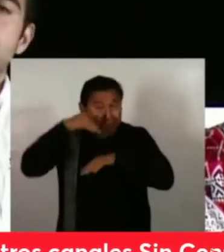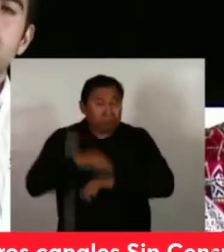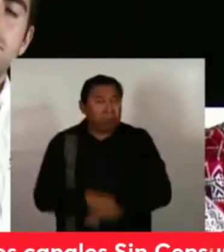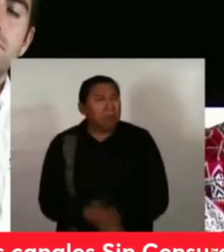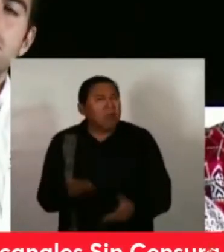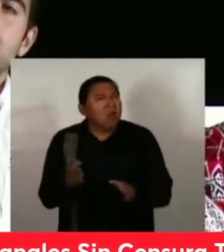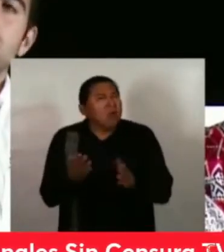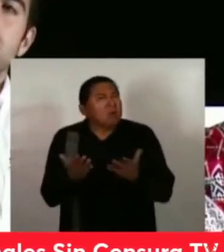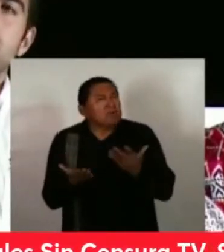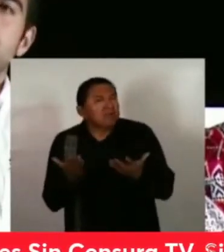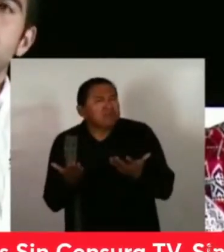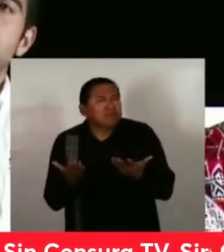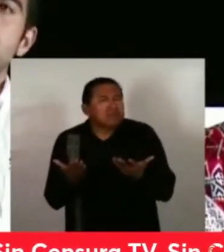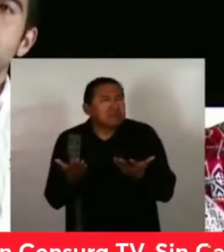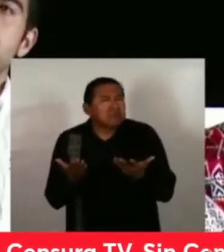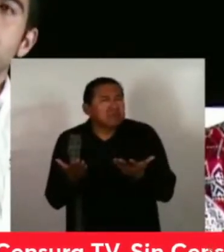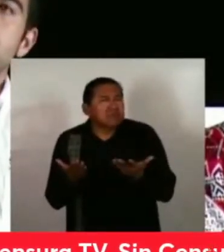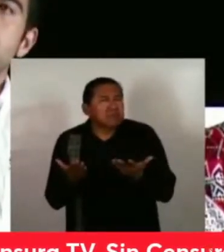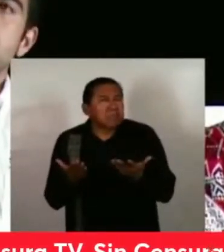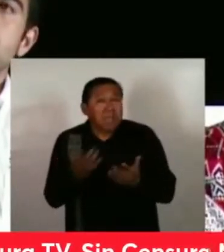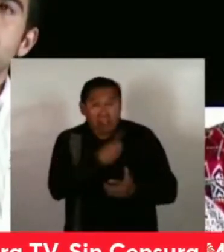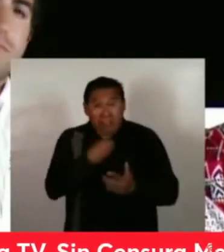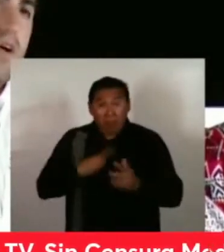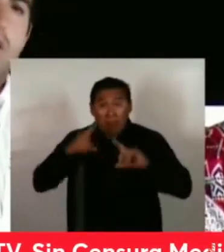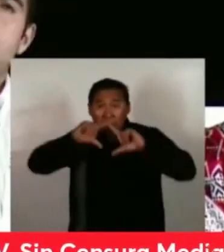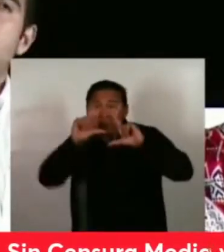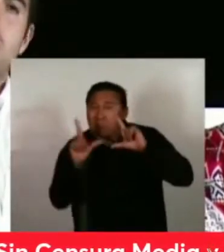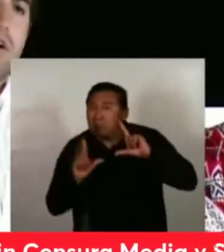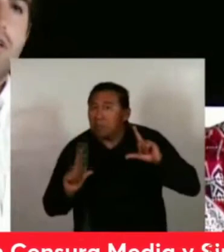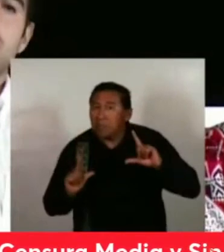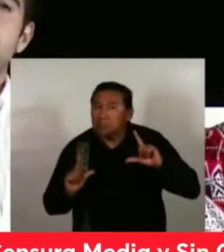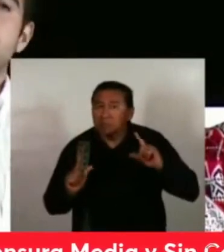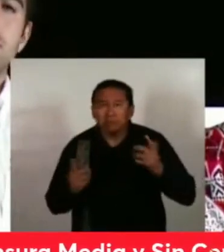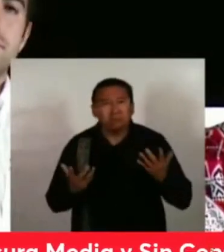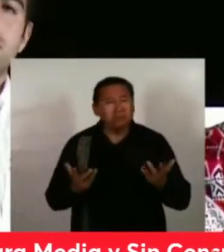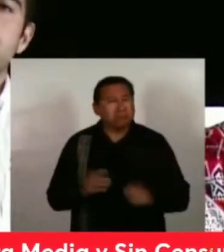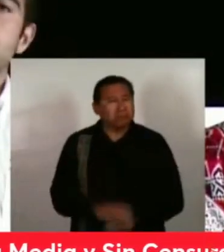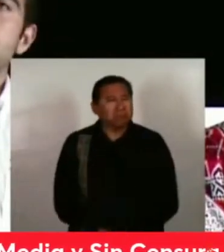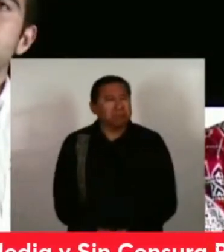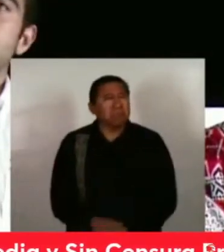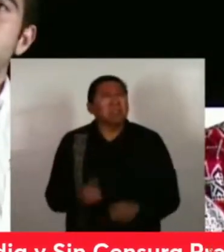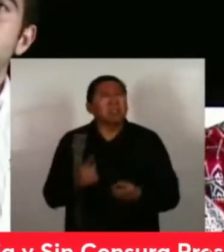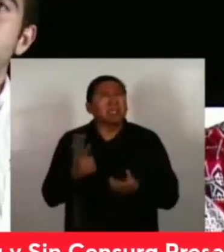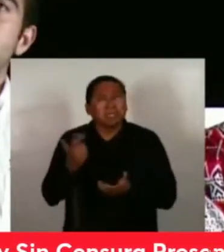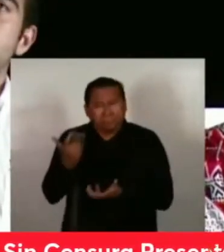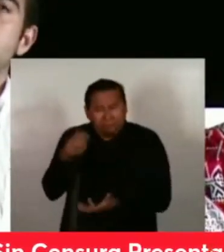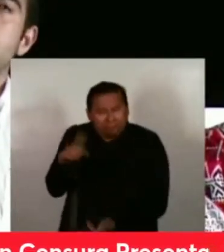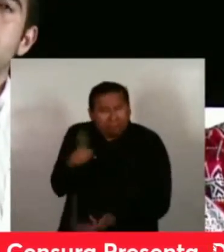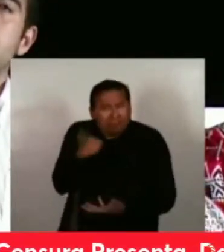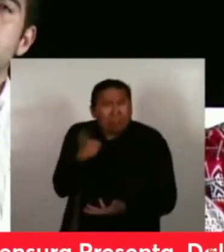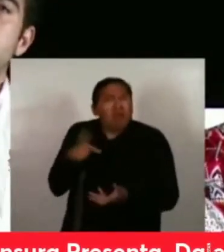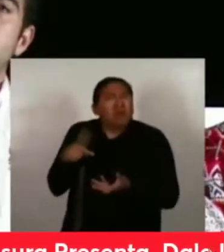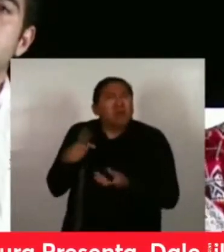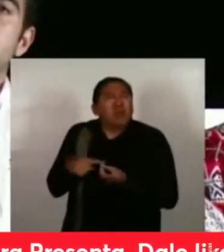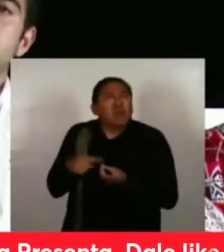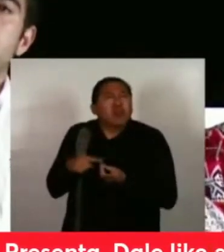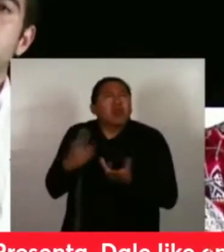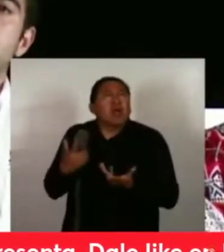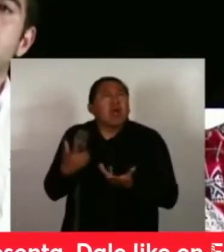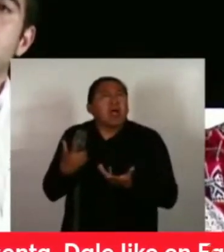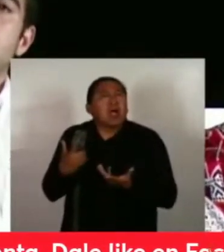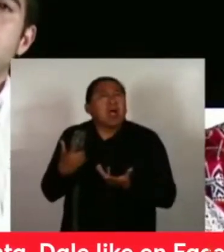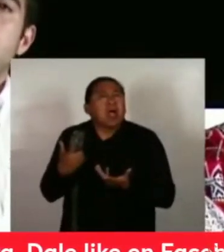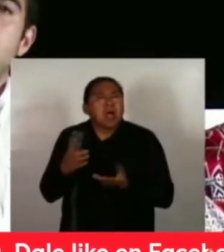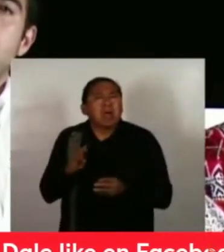¿A poco endeudó al país? Pues ¿de dónde sacó tanto dinero? ¿A poco había tanto